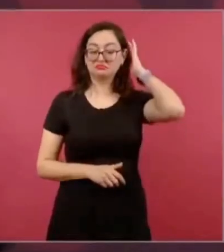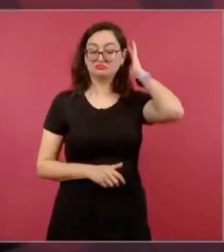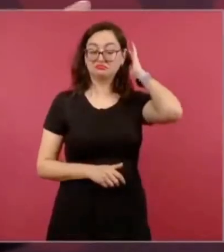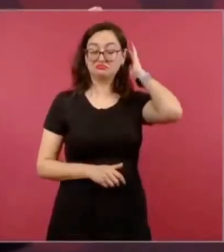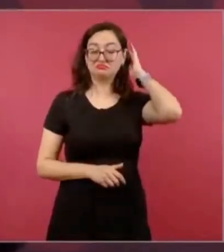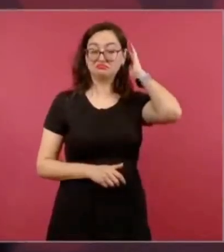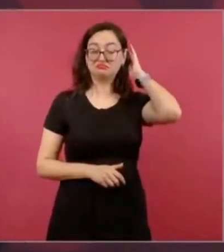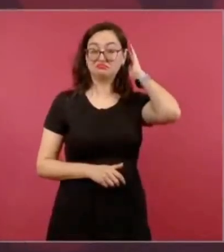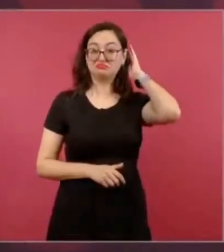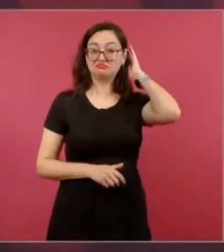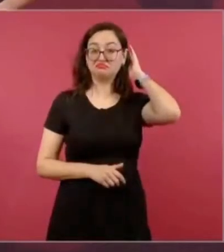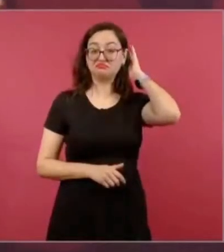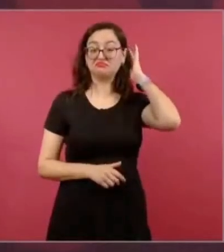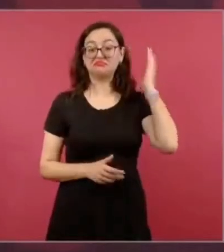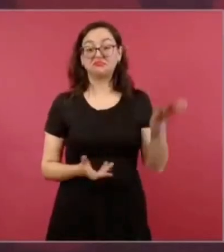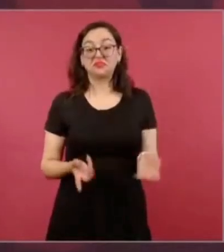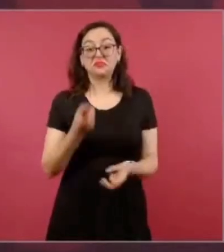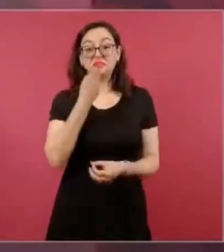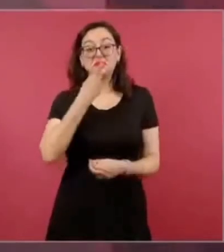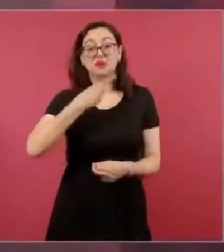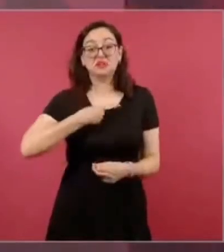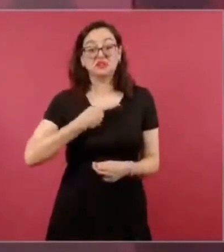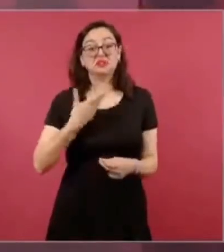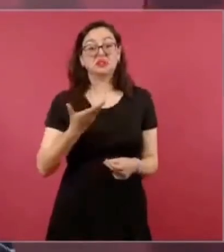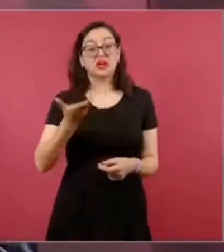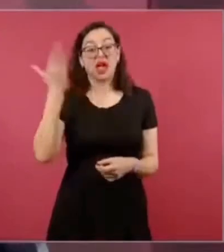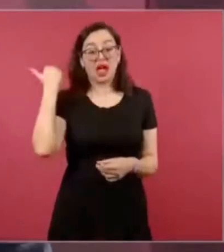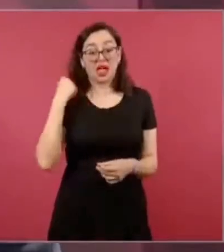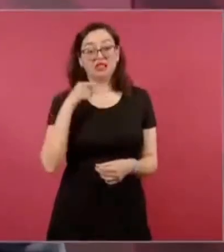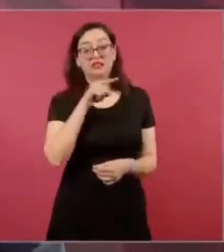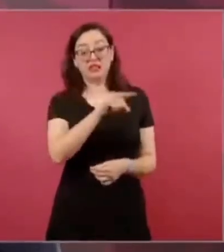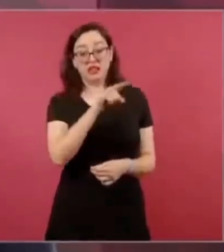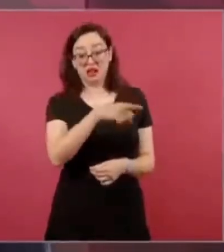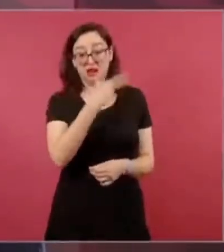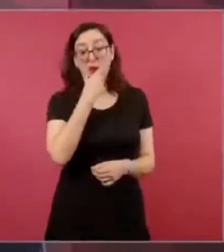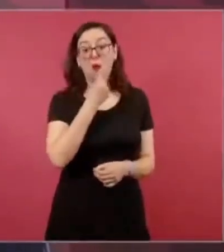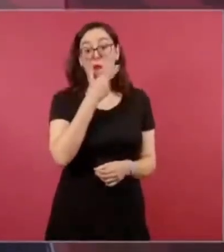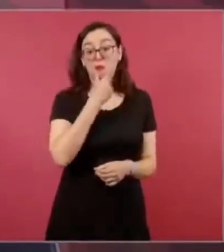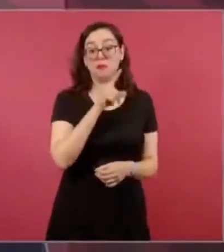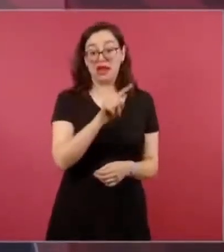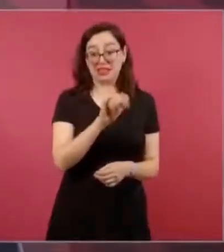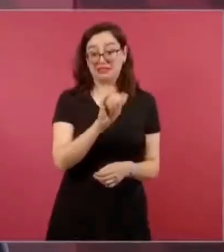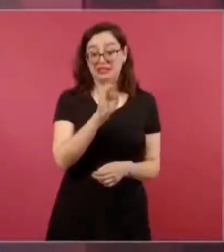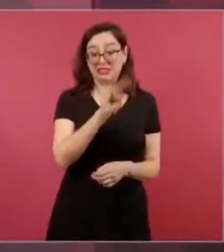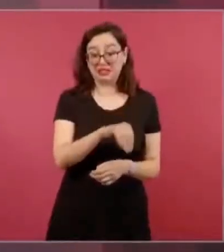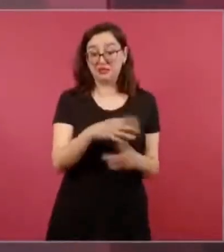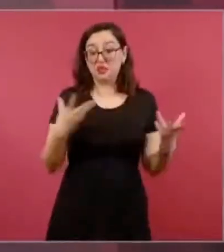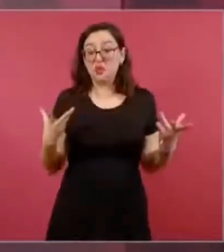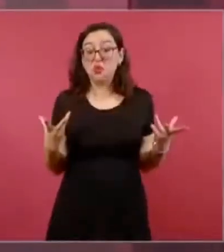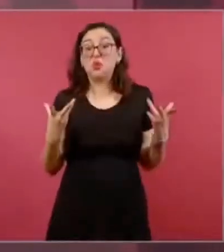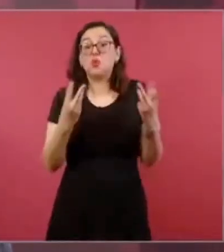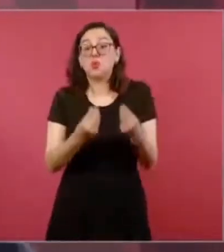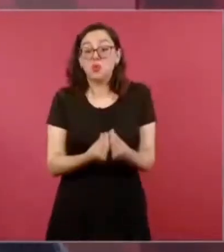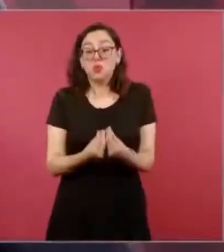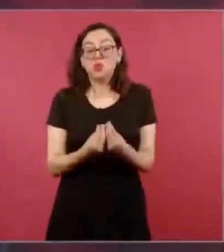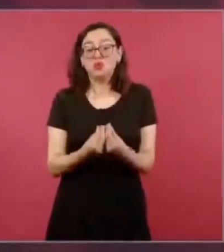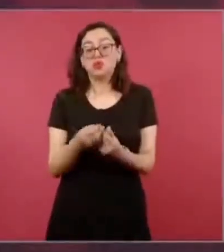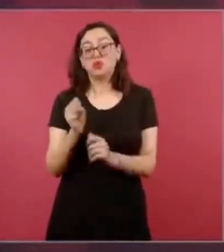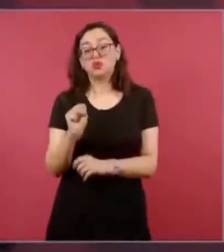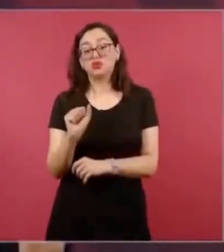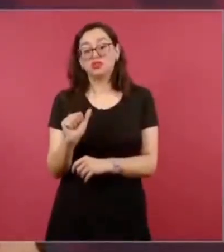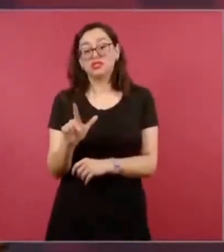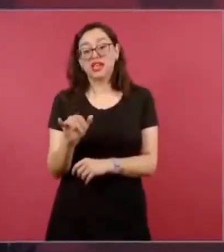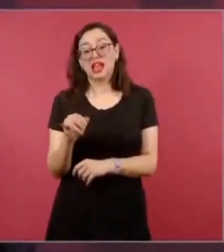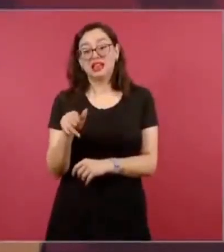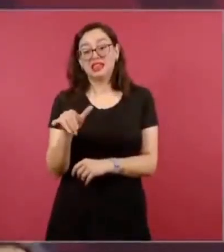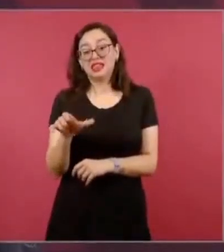Zedillo, porque estuvo aquí de corresponsal, de Salinas, sí, salía a correr con